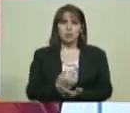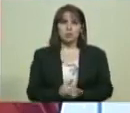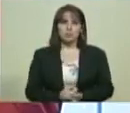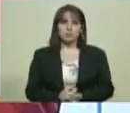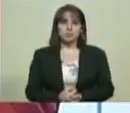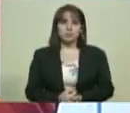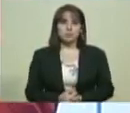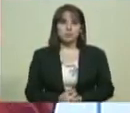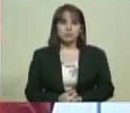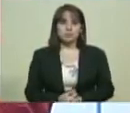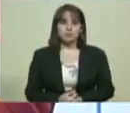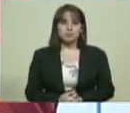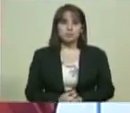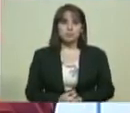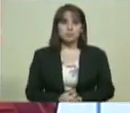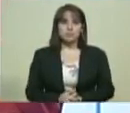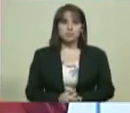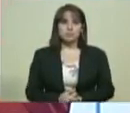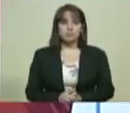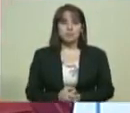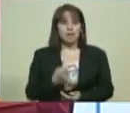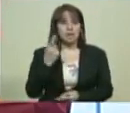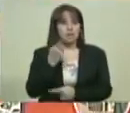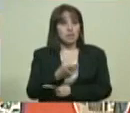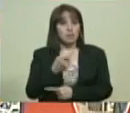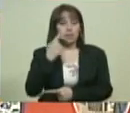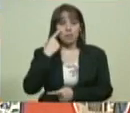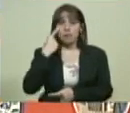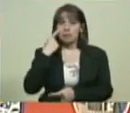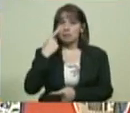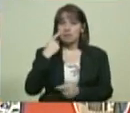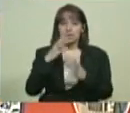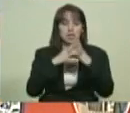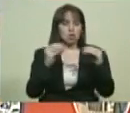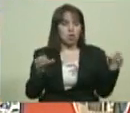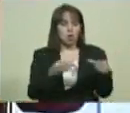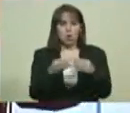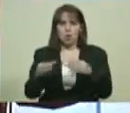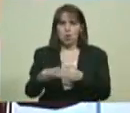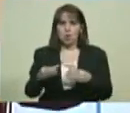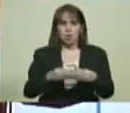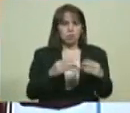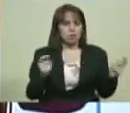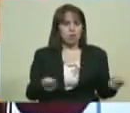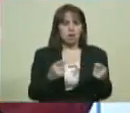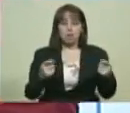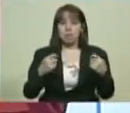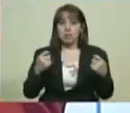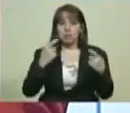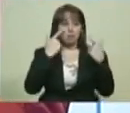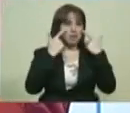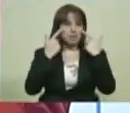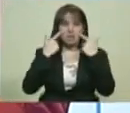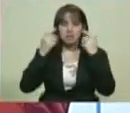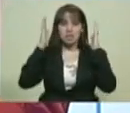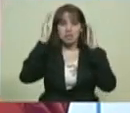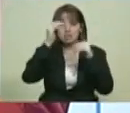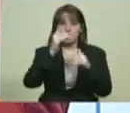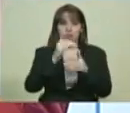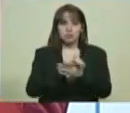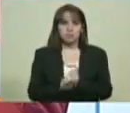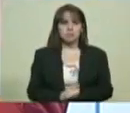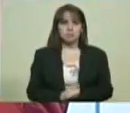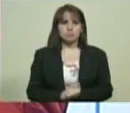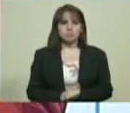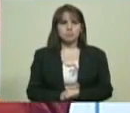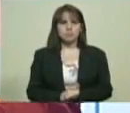que tenemos que estar pendientes, pues, todos los comandos de campaña en todos los estados. Alerta, atención.